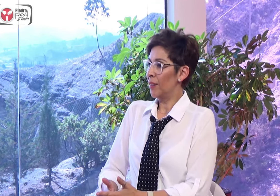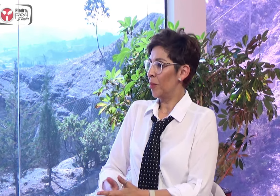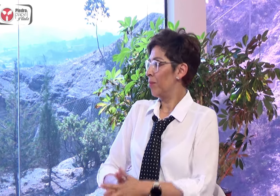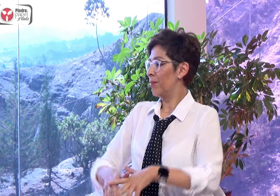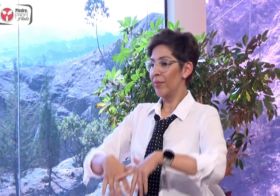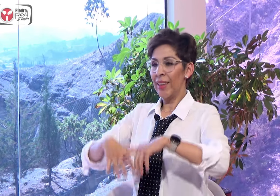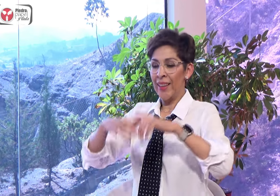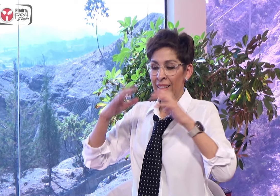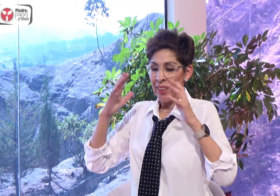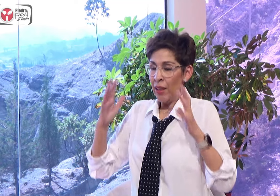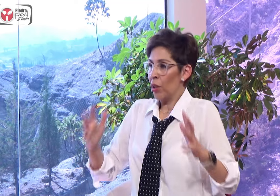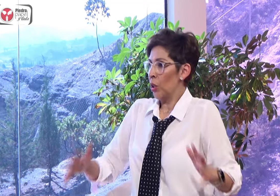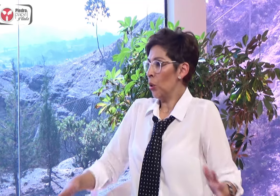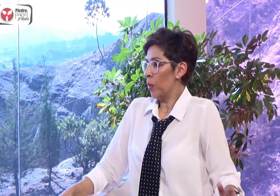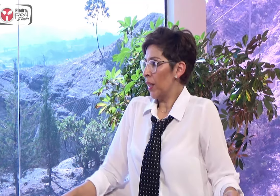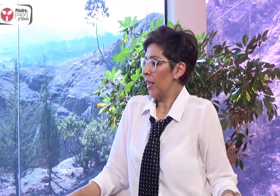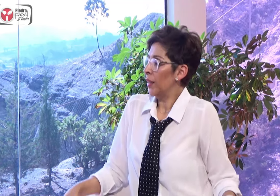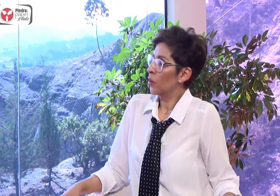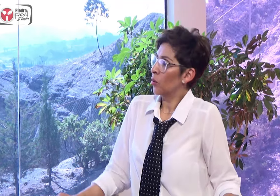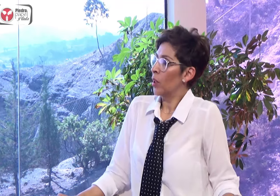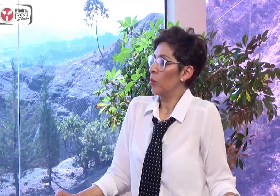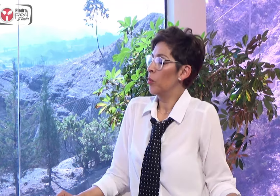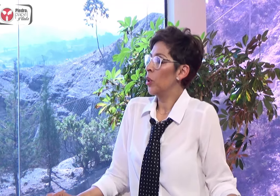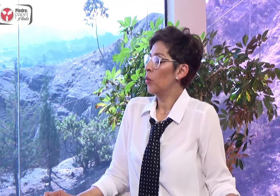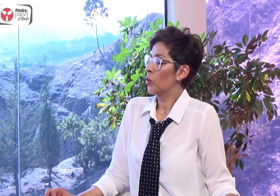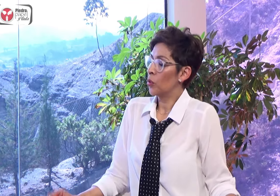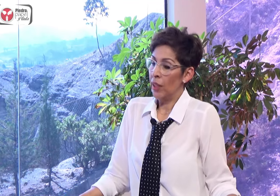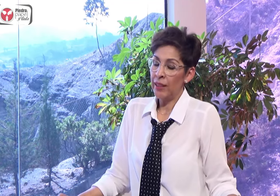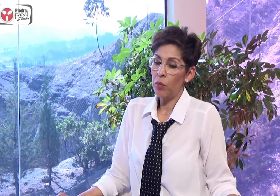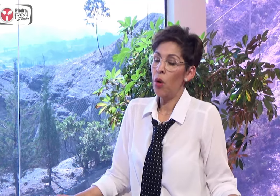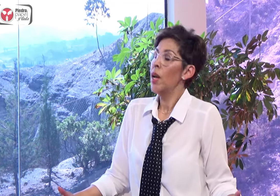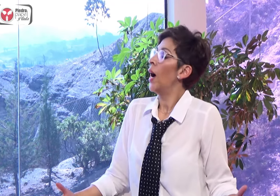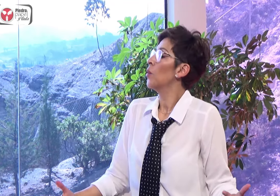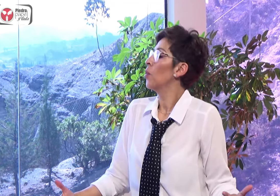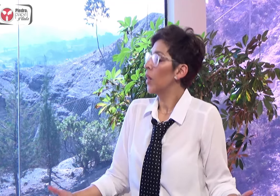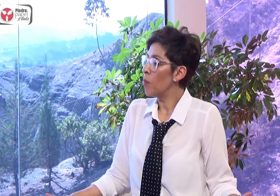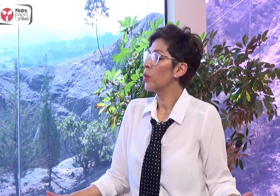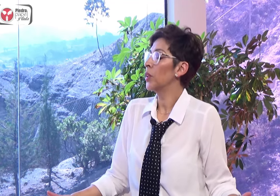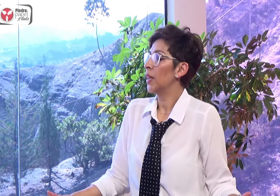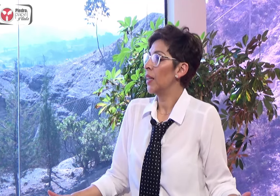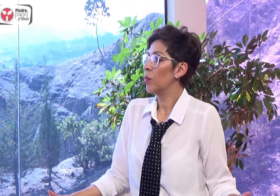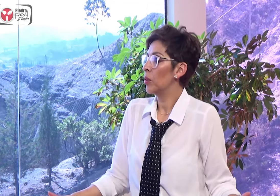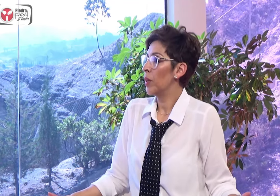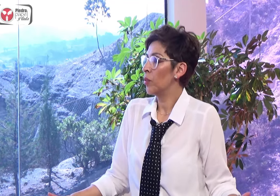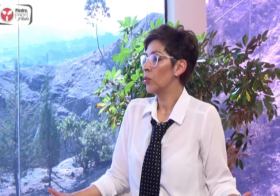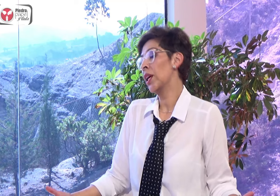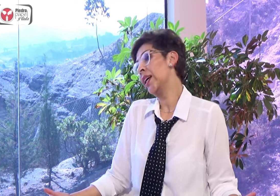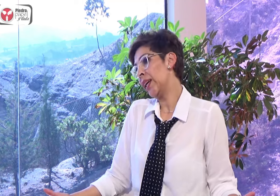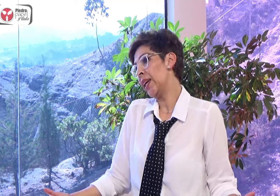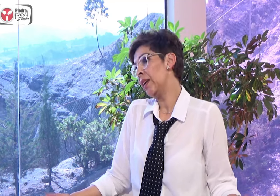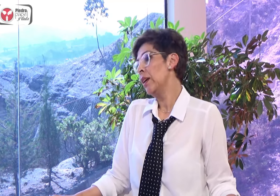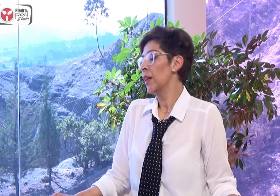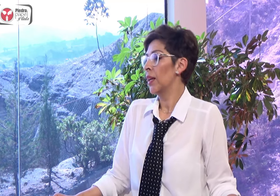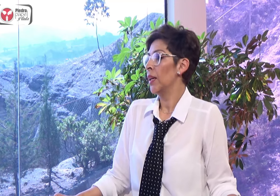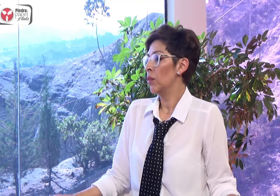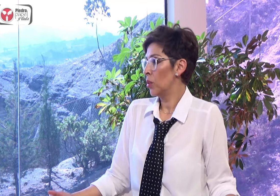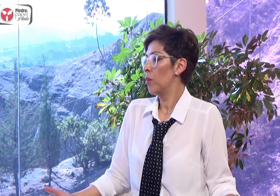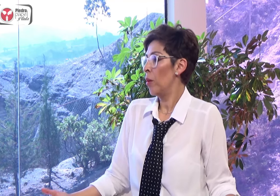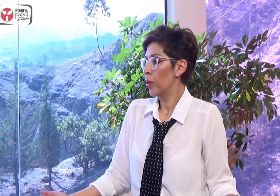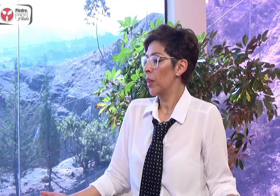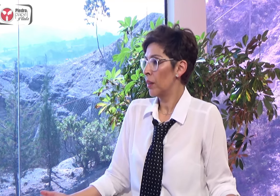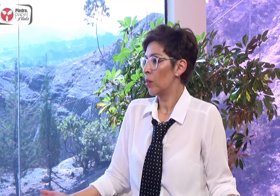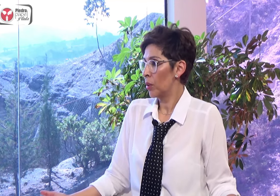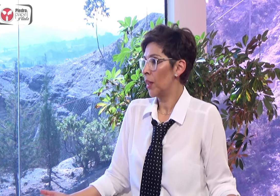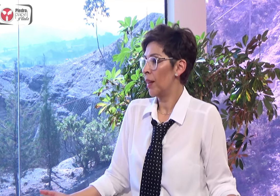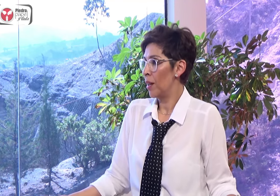a el lío enorme que hay dentro del movimiento al socialismo, hay un gran porcentaje de bolivianos que cree que no se